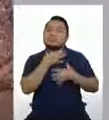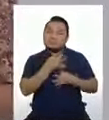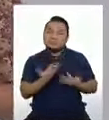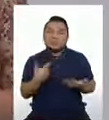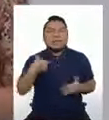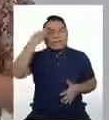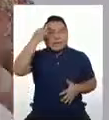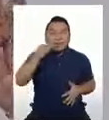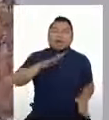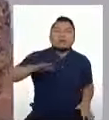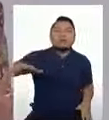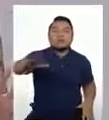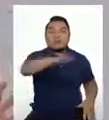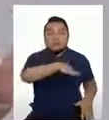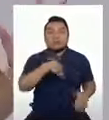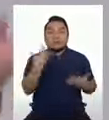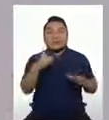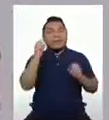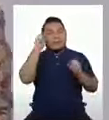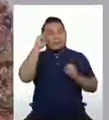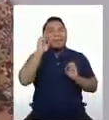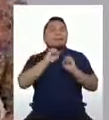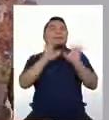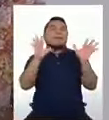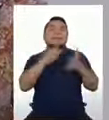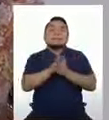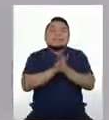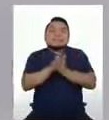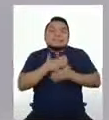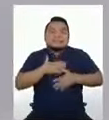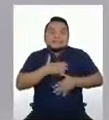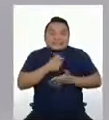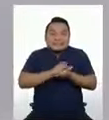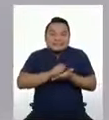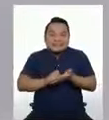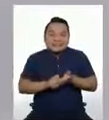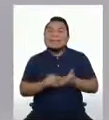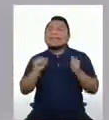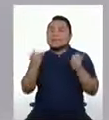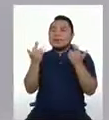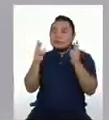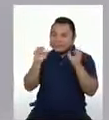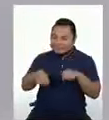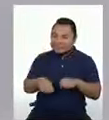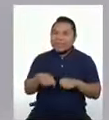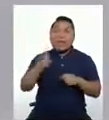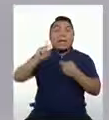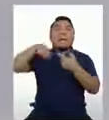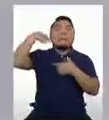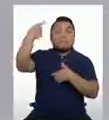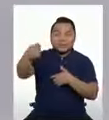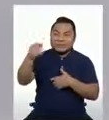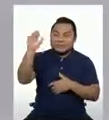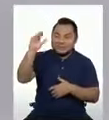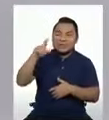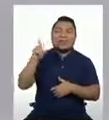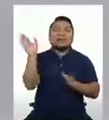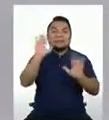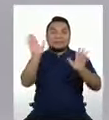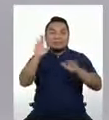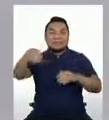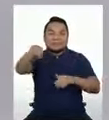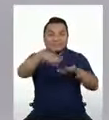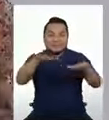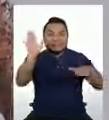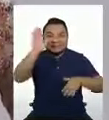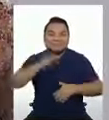Y creo que a todos y a todas nos ha quedado muchas ganas de escribir. Espero que sea así. Hasta la próxima, Patti. Nos vemos pronto,